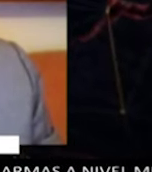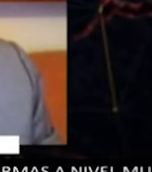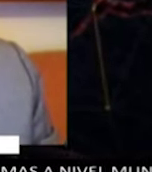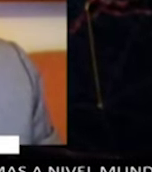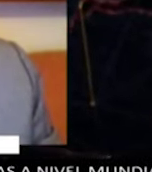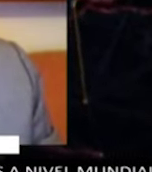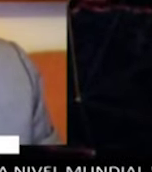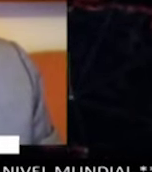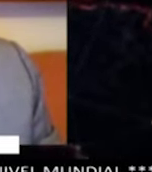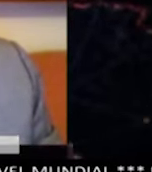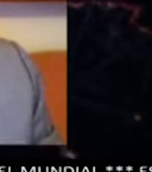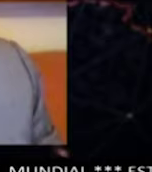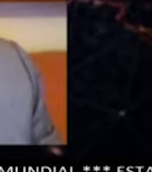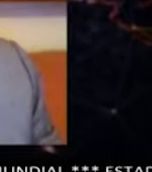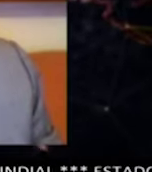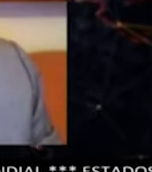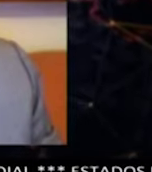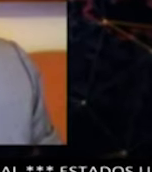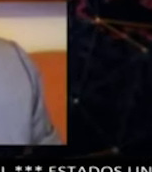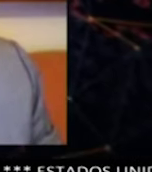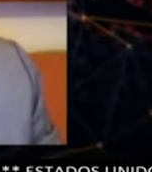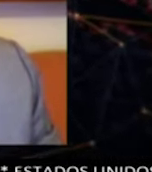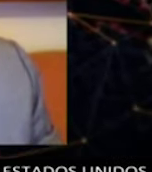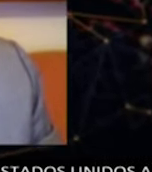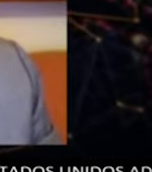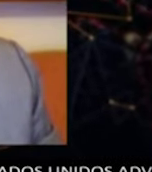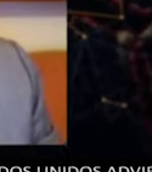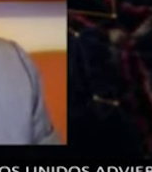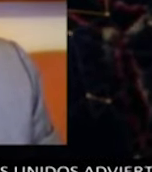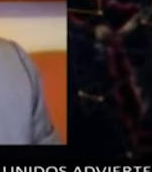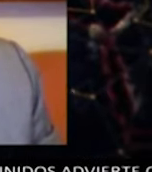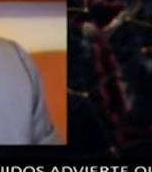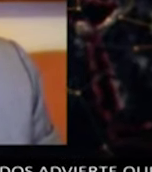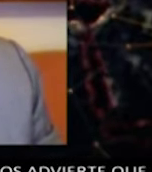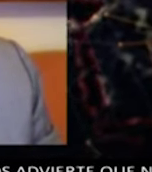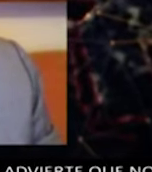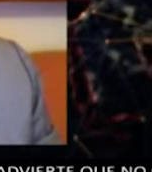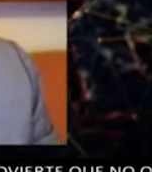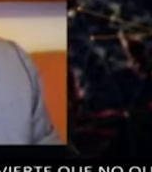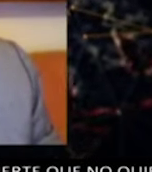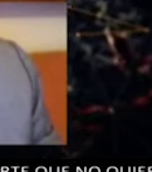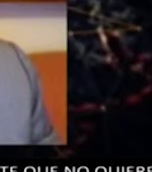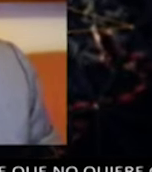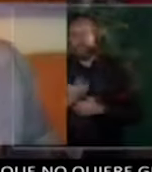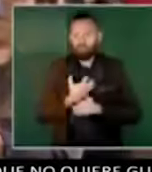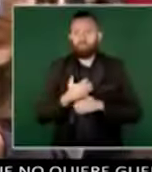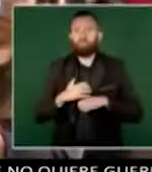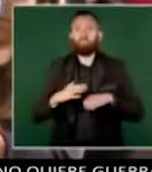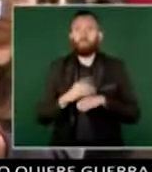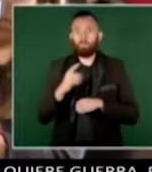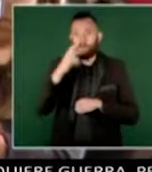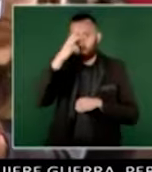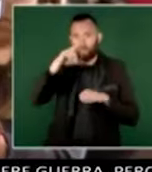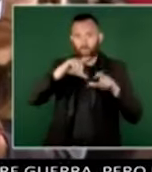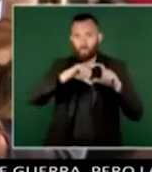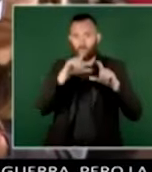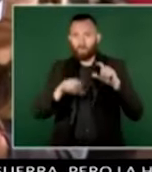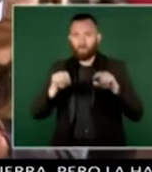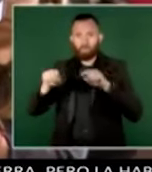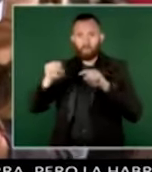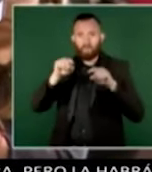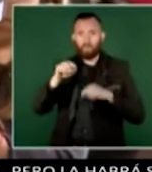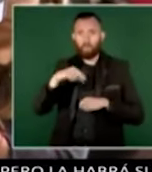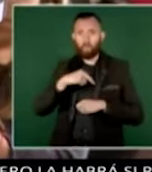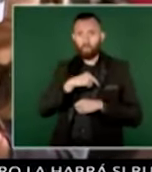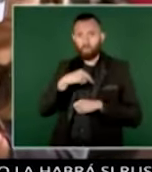En modo pausa, que es una palabra que ahora está usando el presidente, la aplicó con el tema de las relaciones con España,